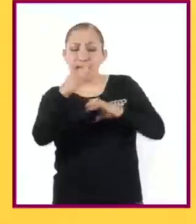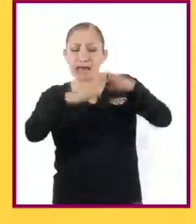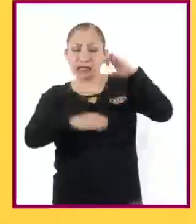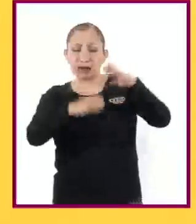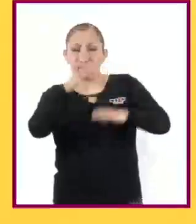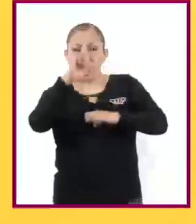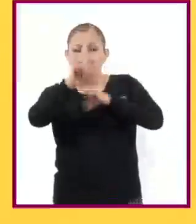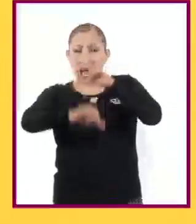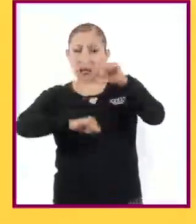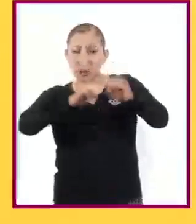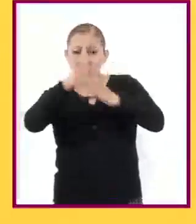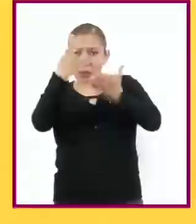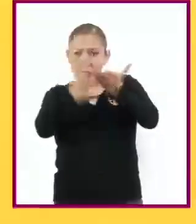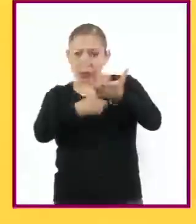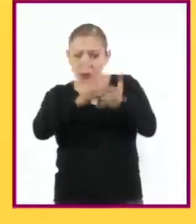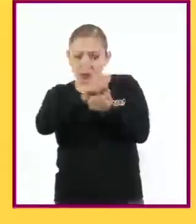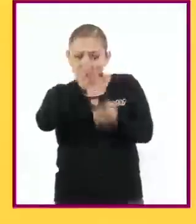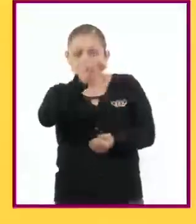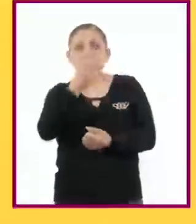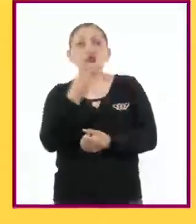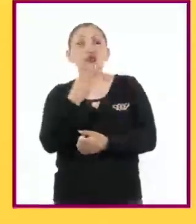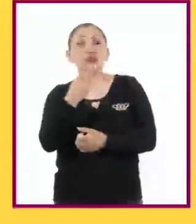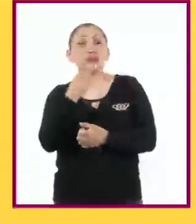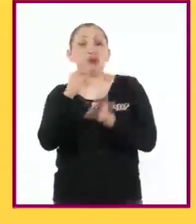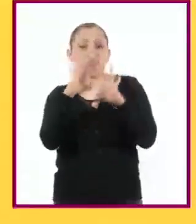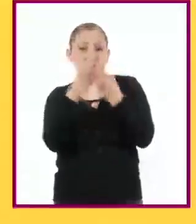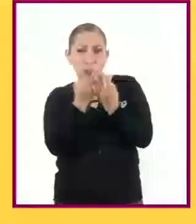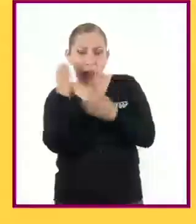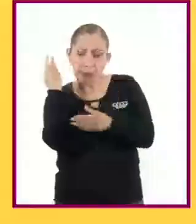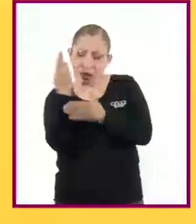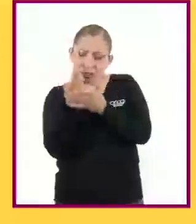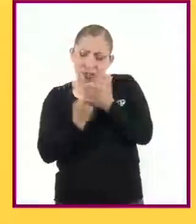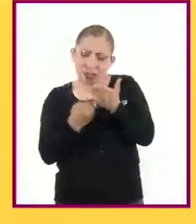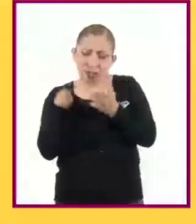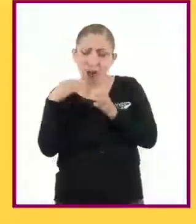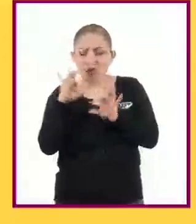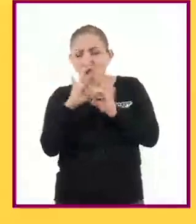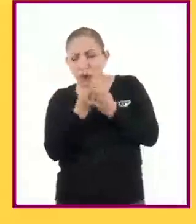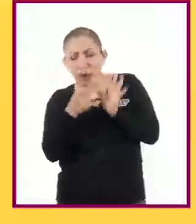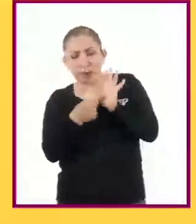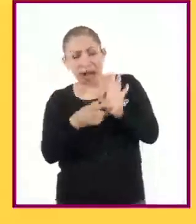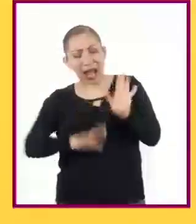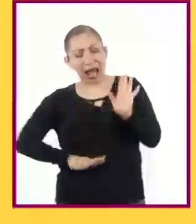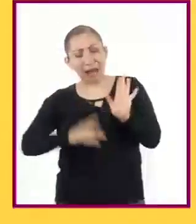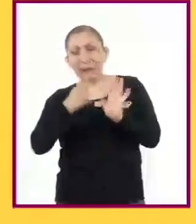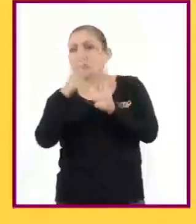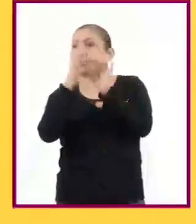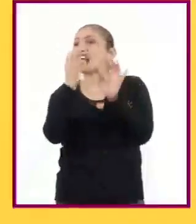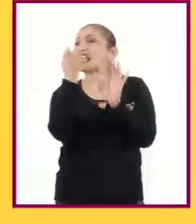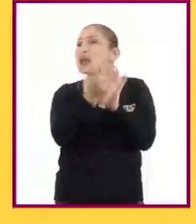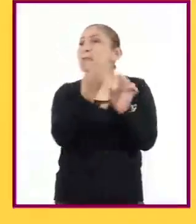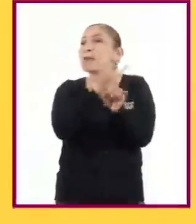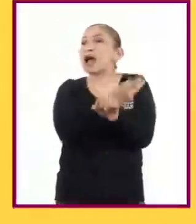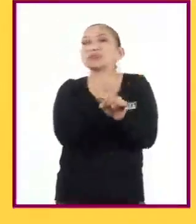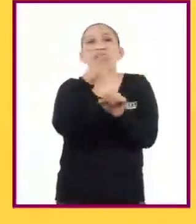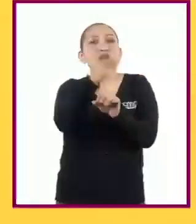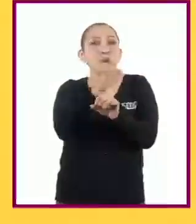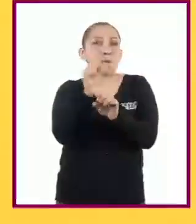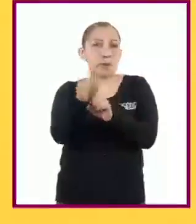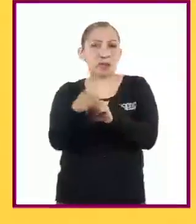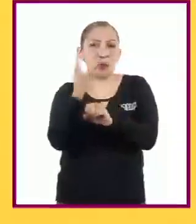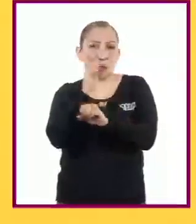de los átomos, por ello utilizaron modelos que representaban sus características para explicar los fenómenos con los